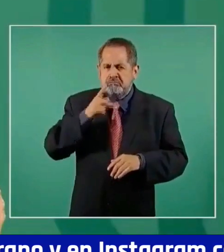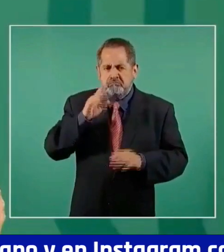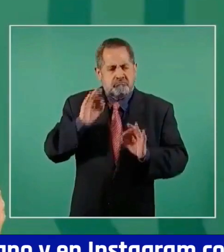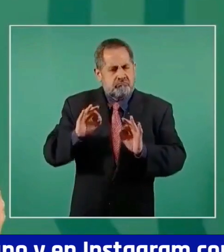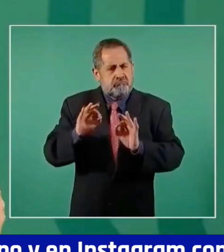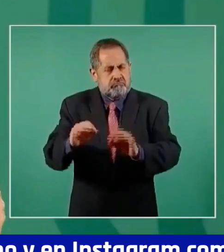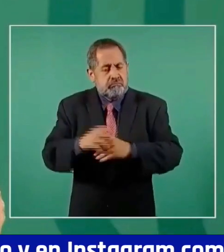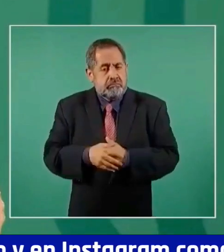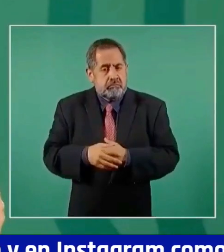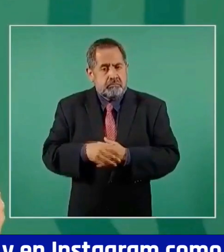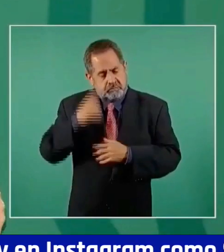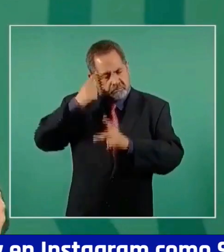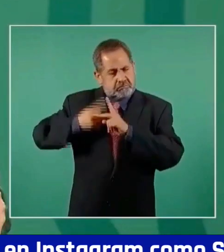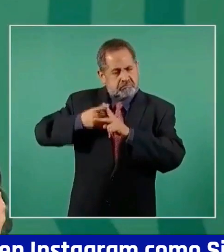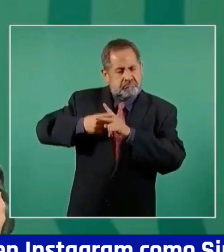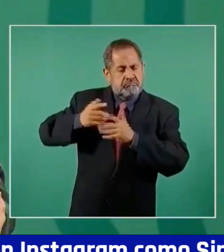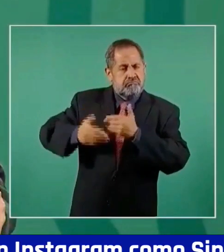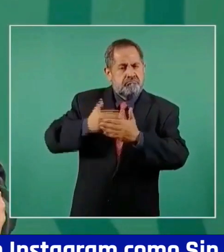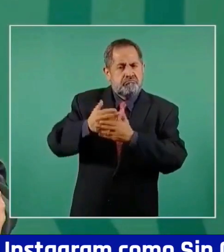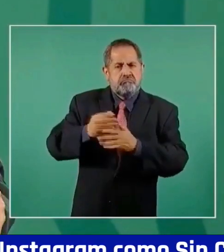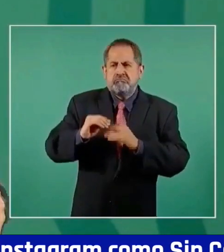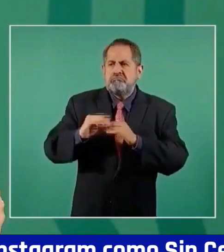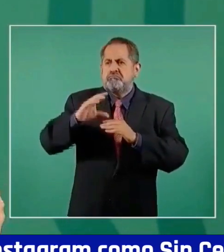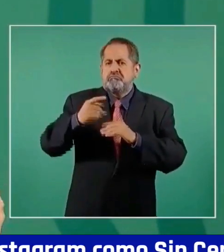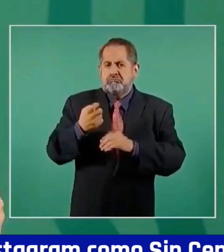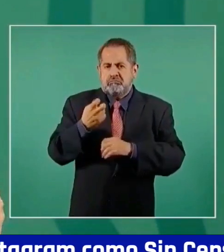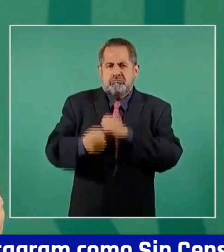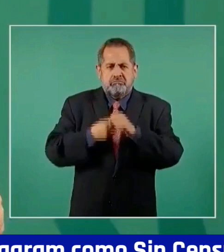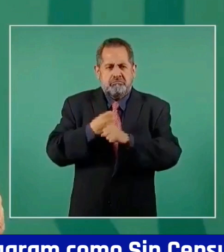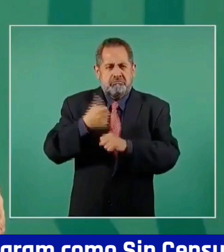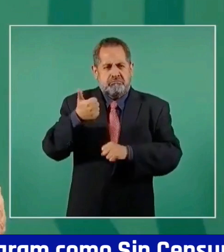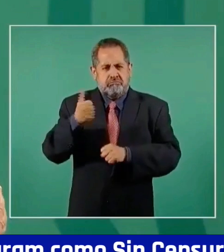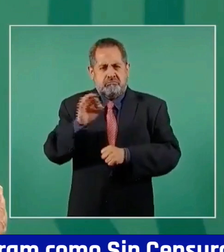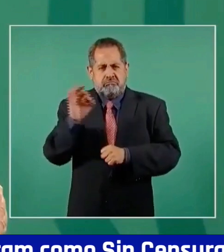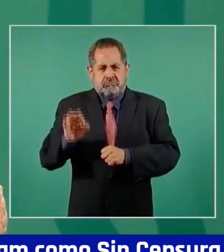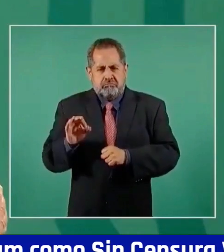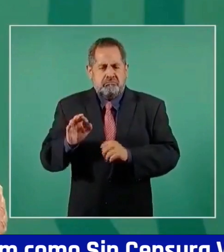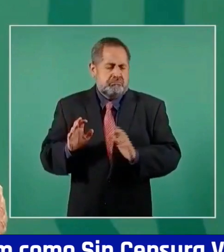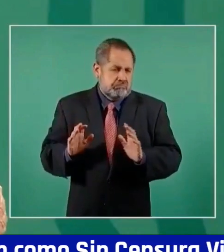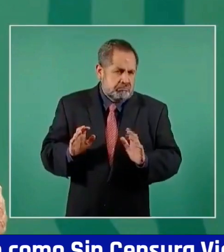Los pronósticos son que vamos a crecer este año 6%.